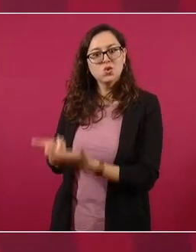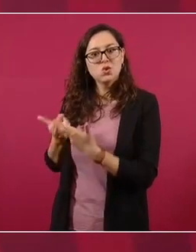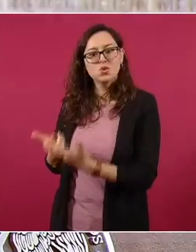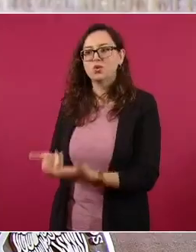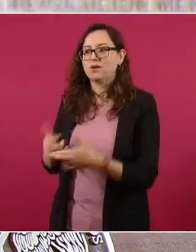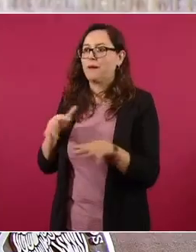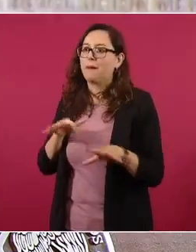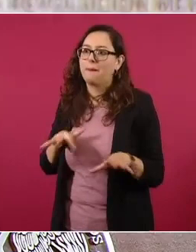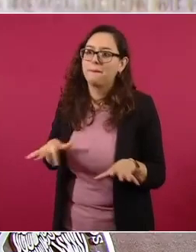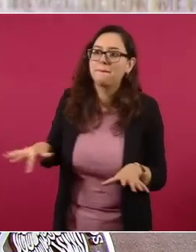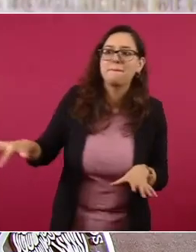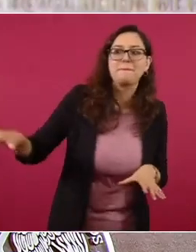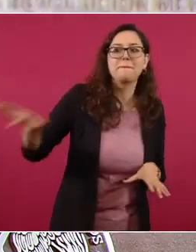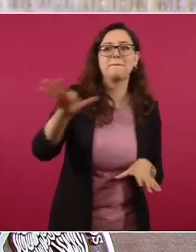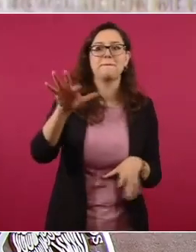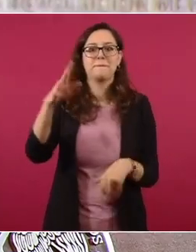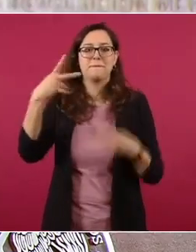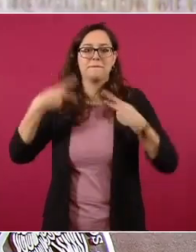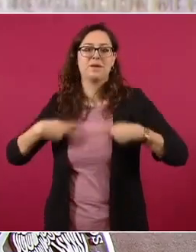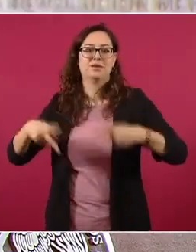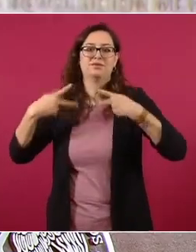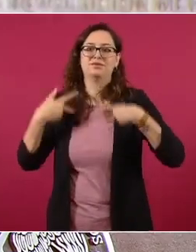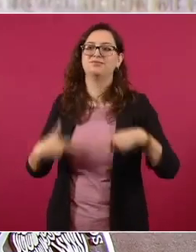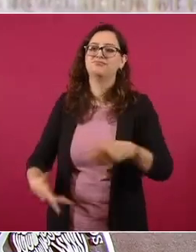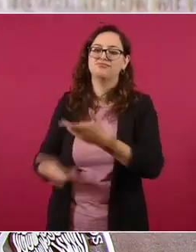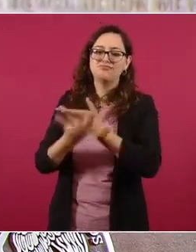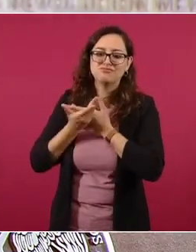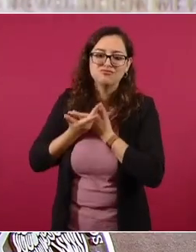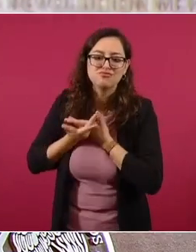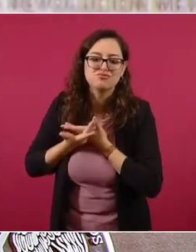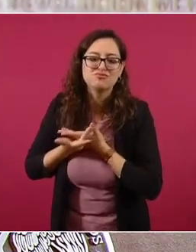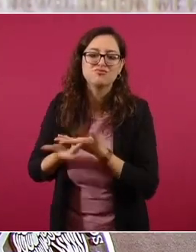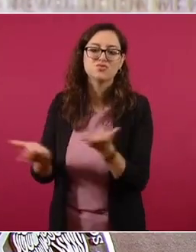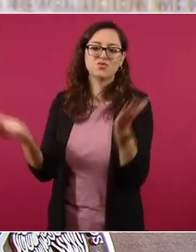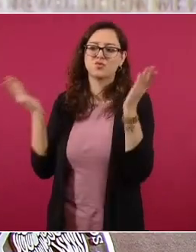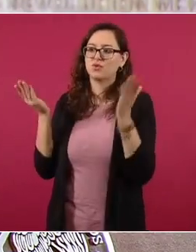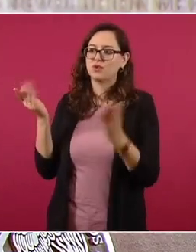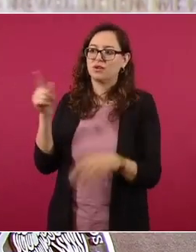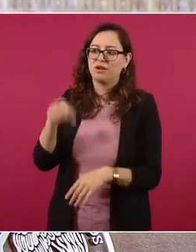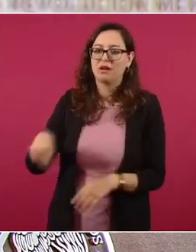para las necesidades más